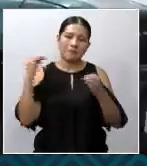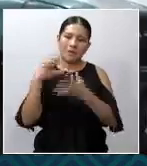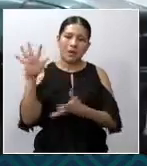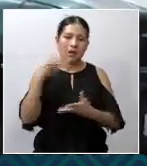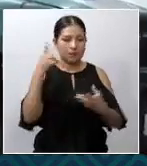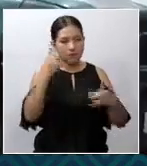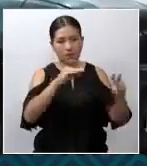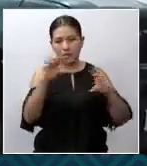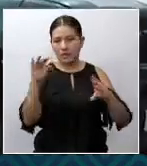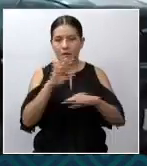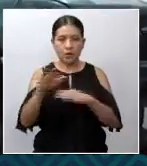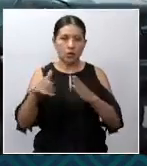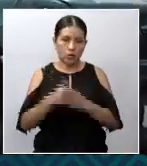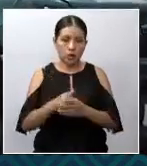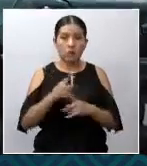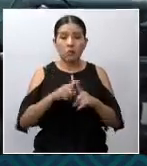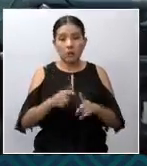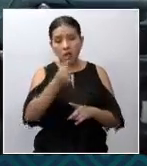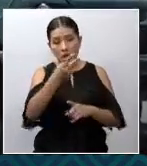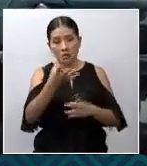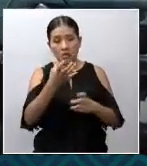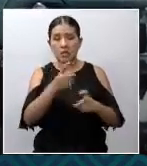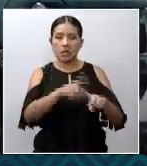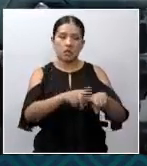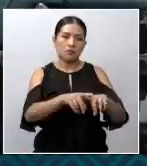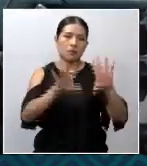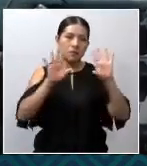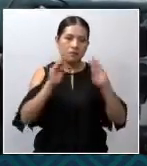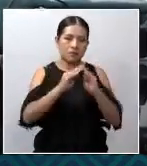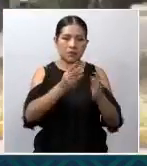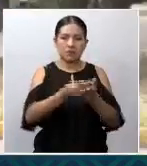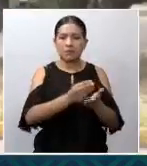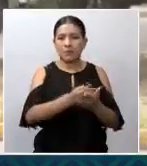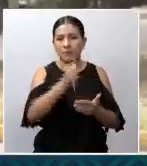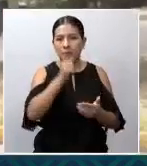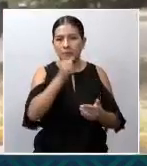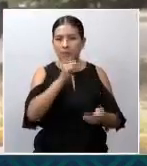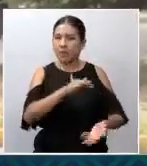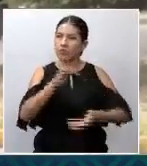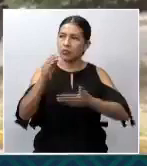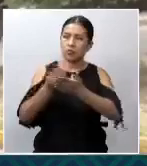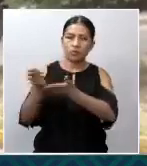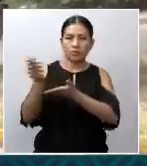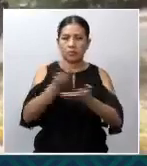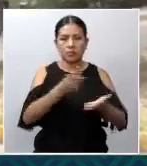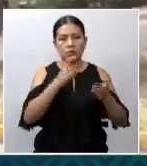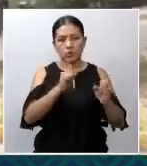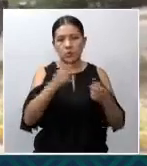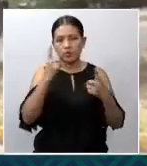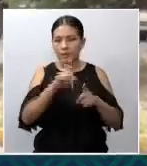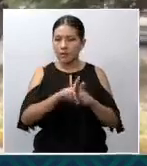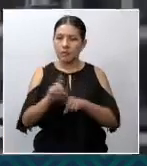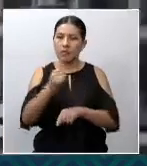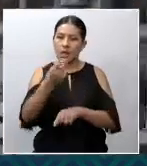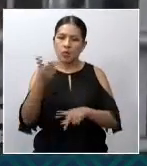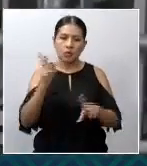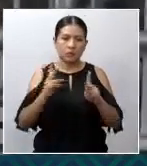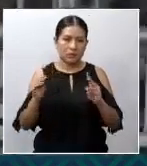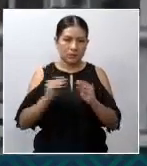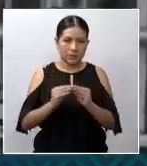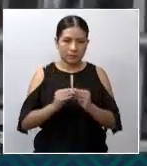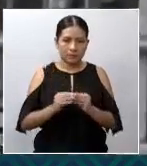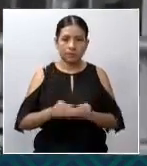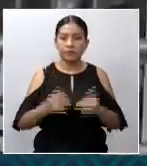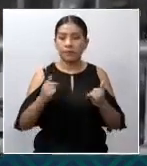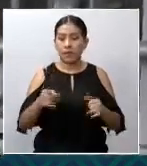sea, permite que hayan inversiones privadas de forma que puedan también abastecer al mercado nacional. Bolivia